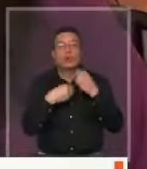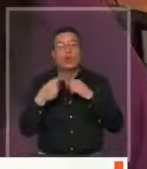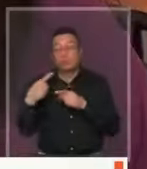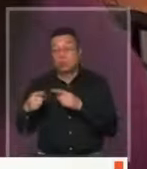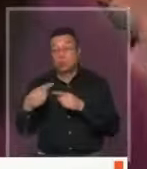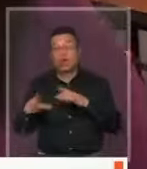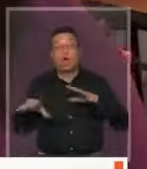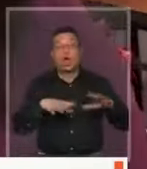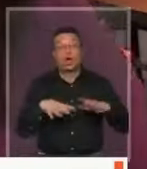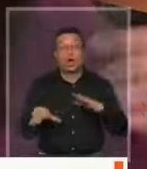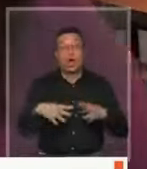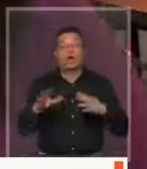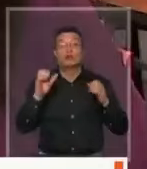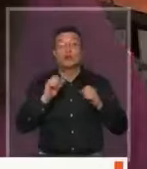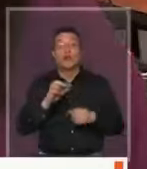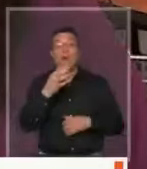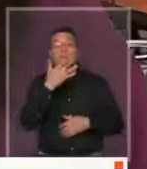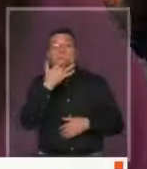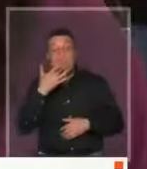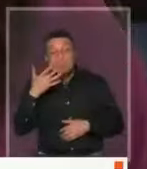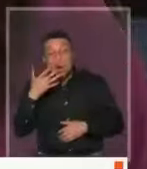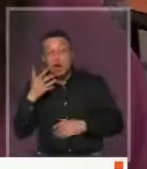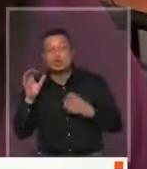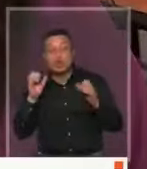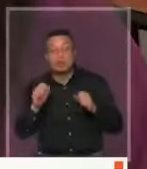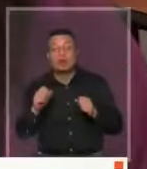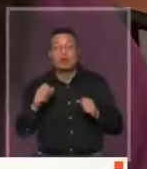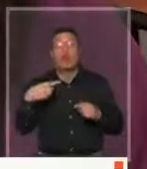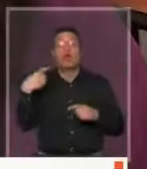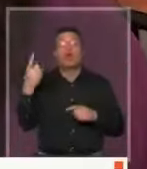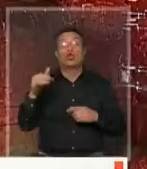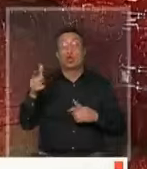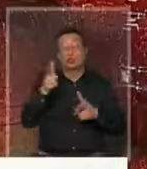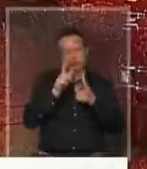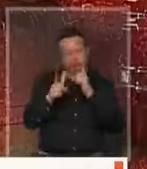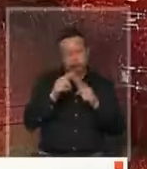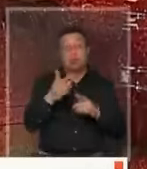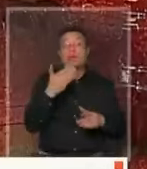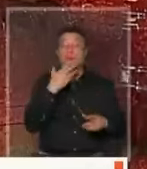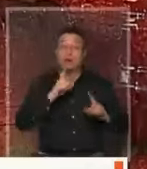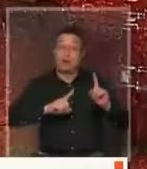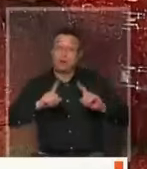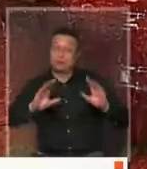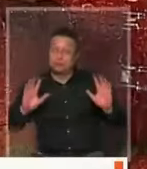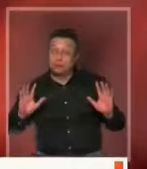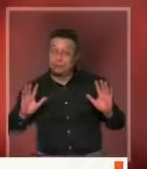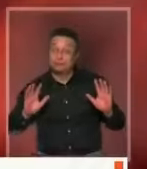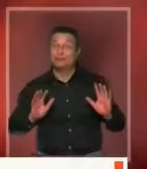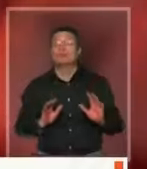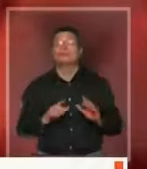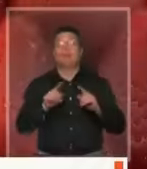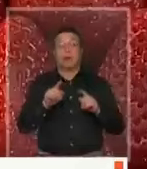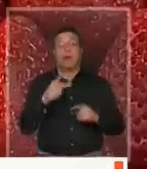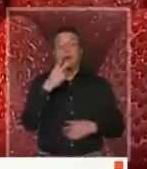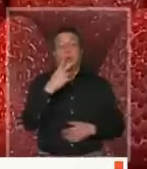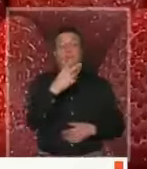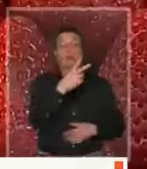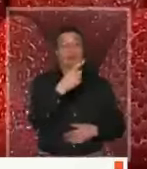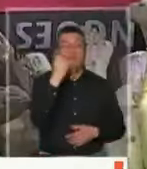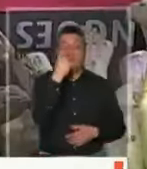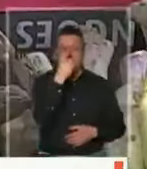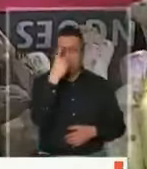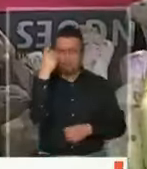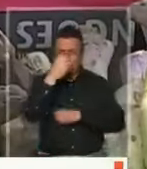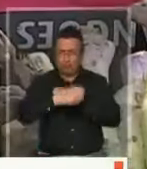cosas, pues las podemos hacer entre los postres, los más grandes con algún alcohol. Seguramente usted dirá, yo he visto todo el año frutillas. Y